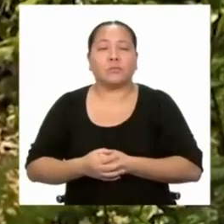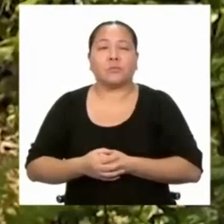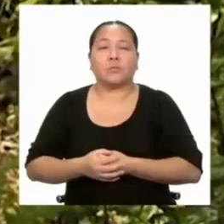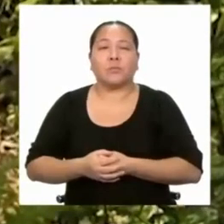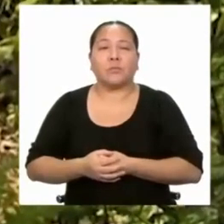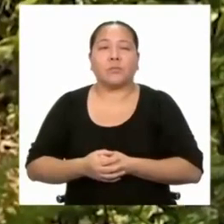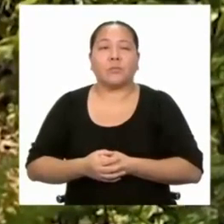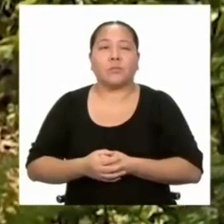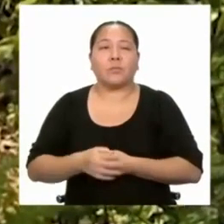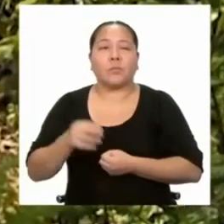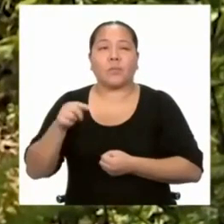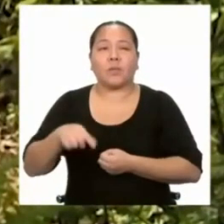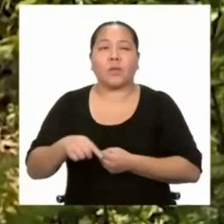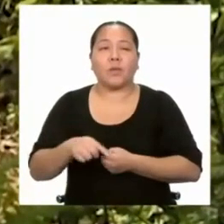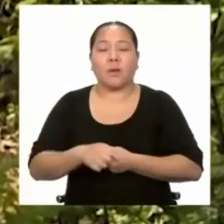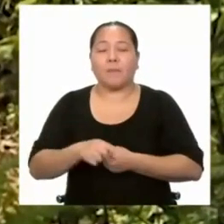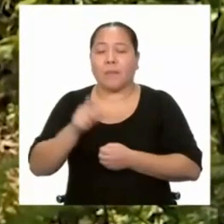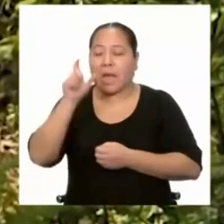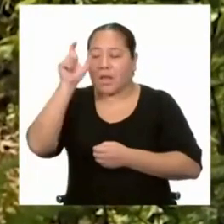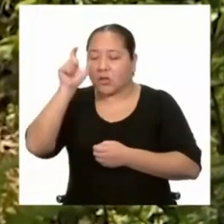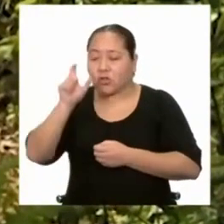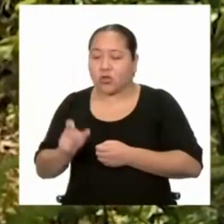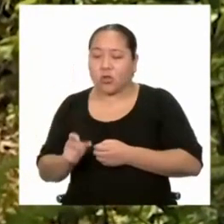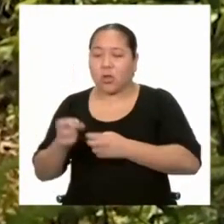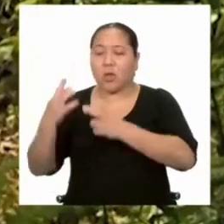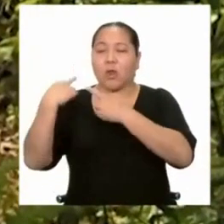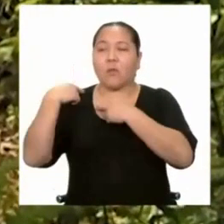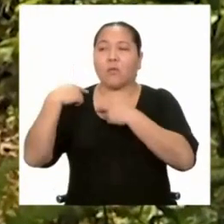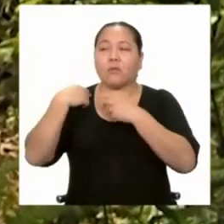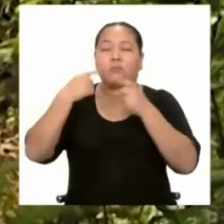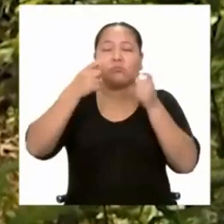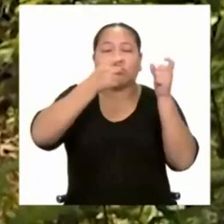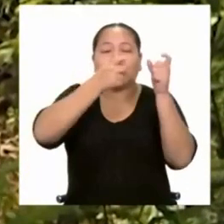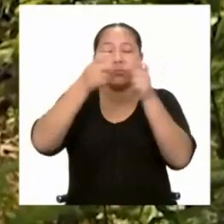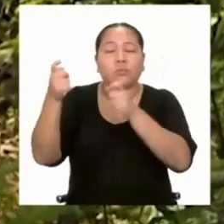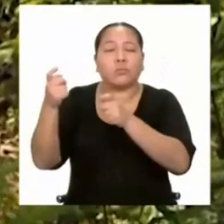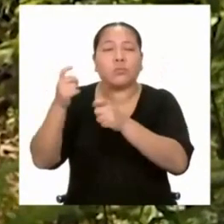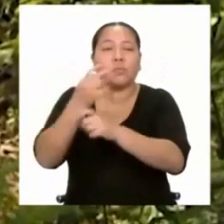Como guardaparque siempre estamos nosotros